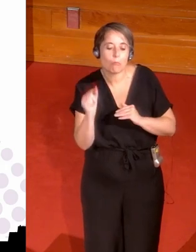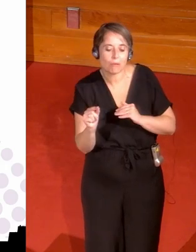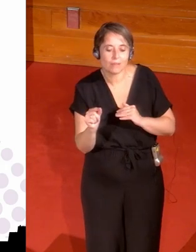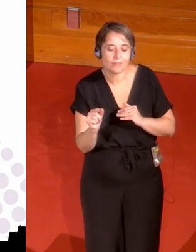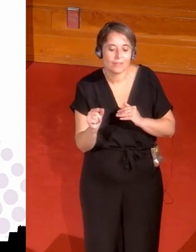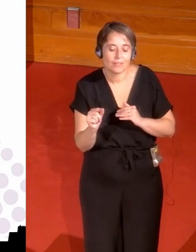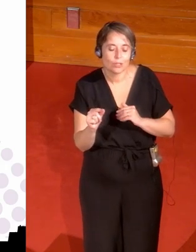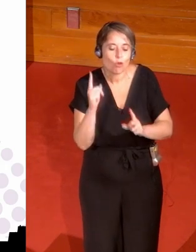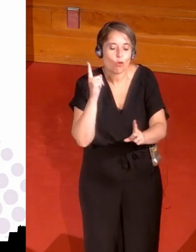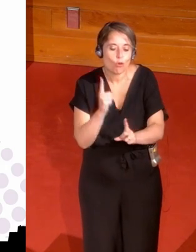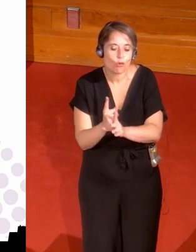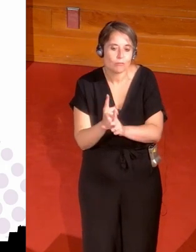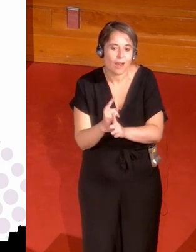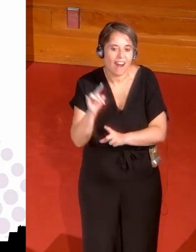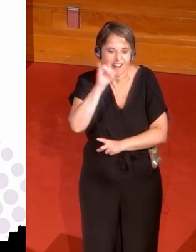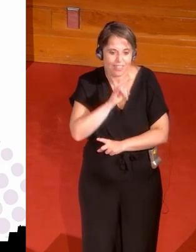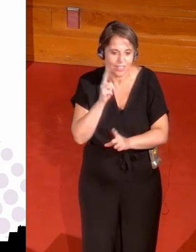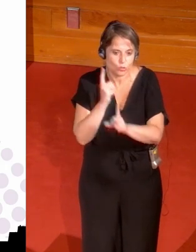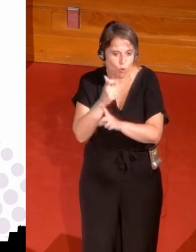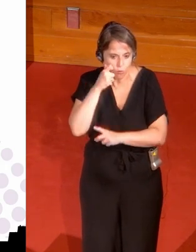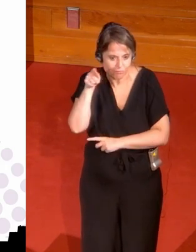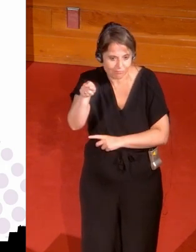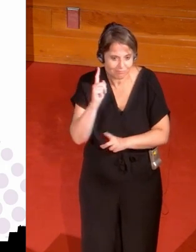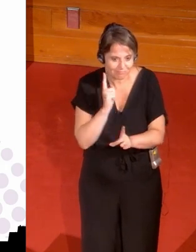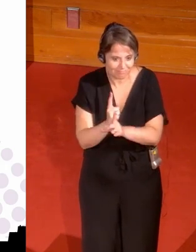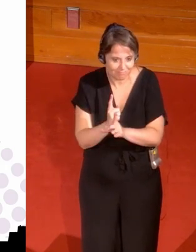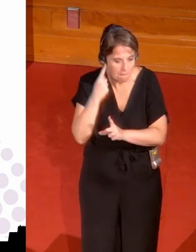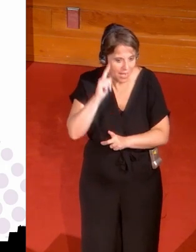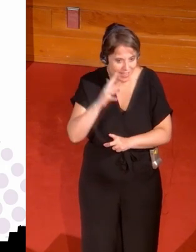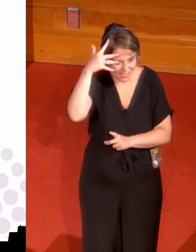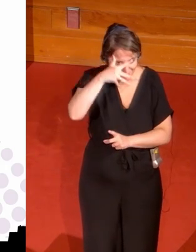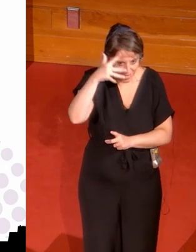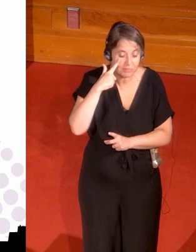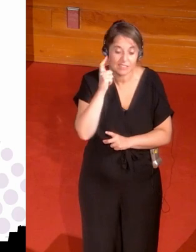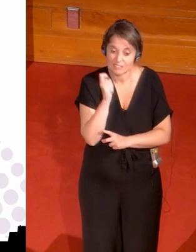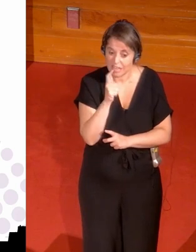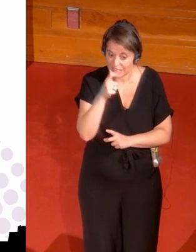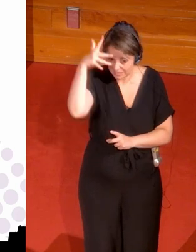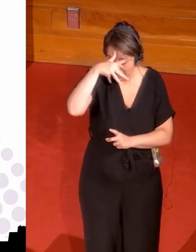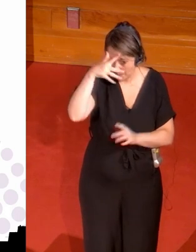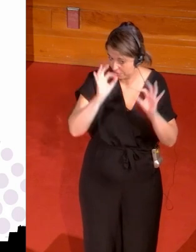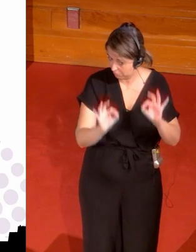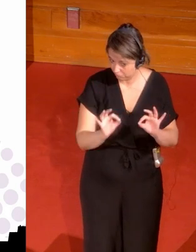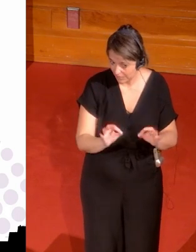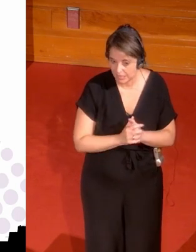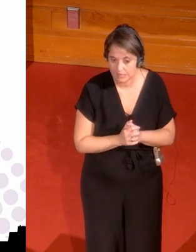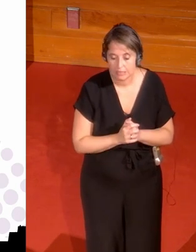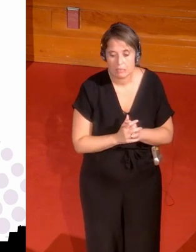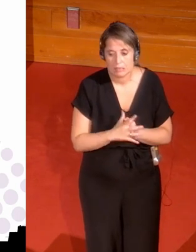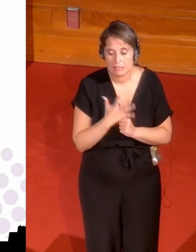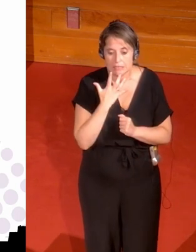punto de racismo que tan tan habitual en Donald Trump por ejemplo cuando se